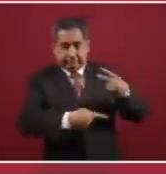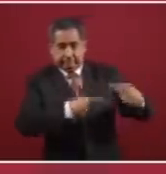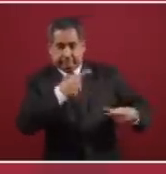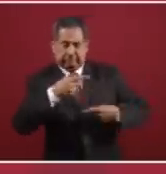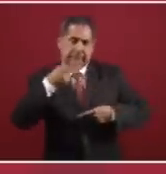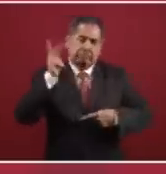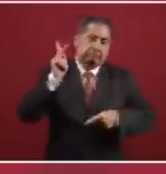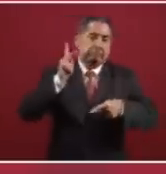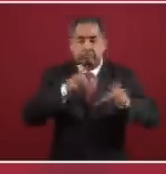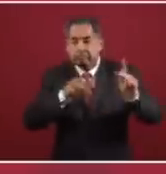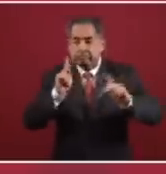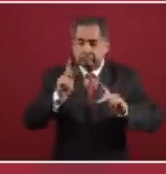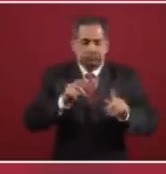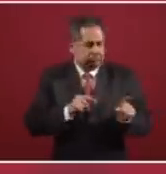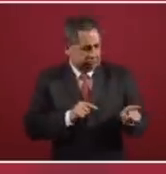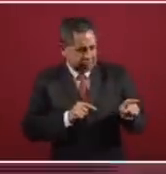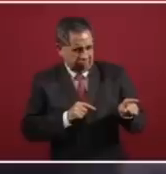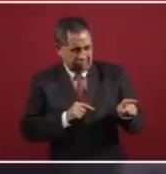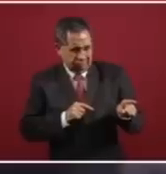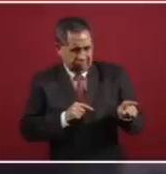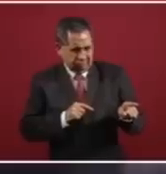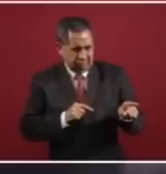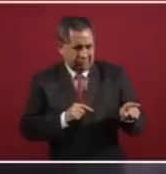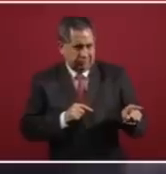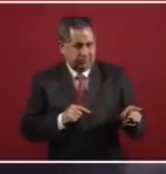esta decisión